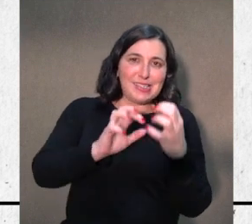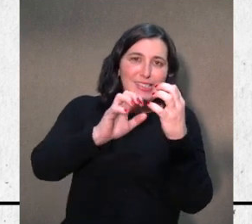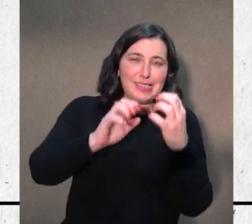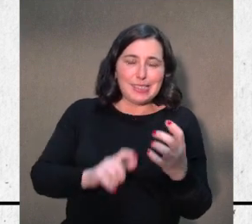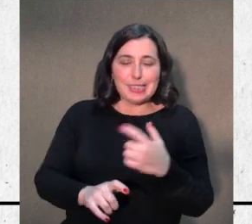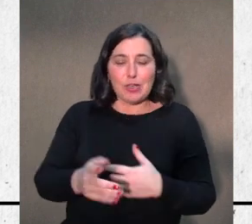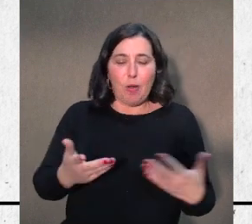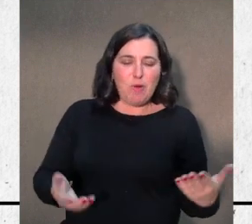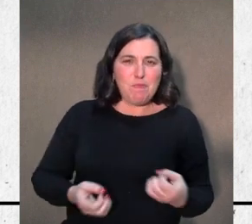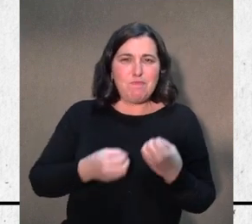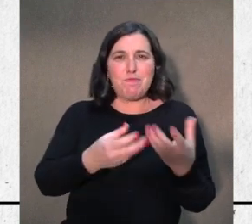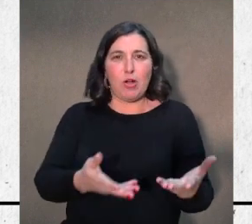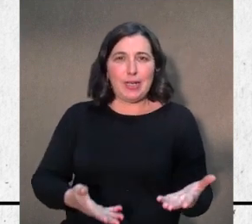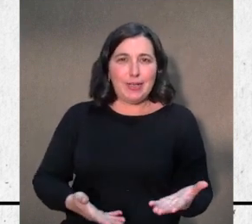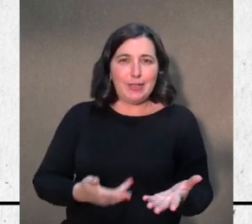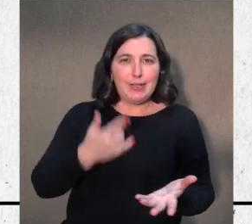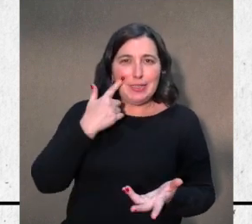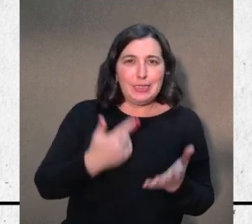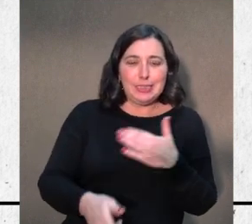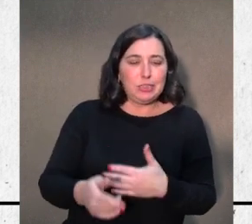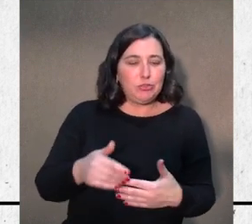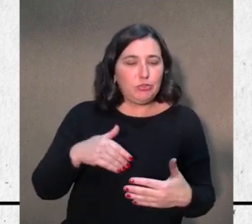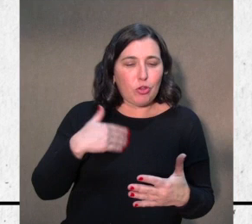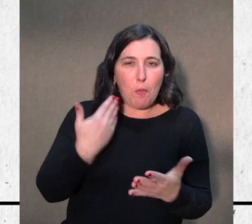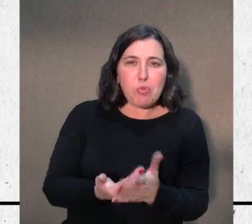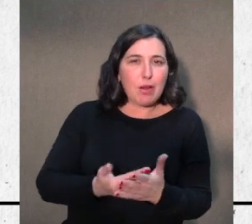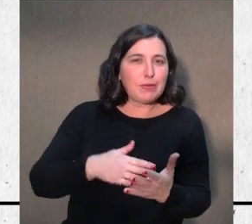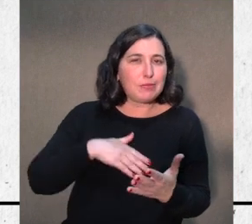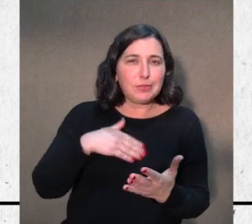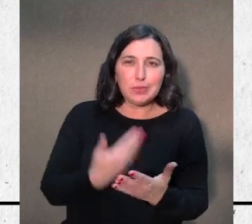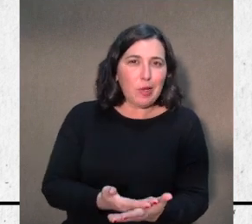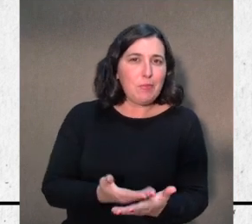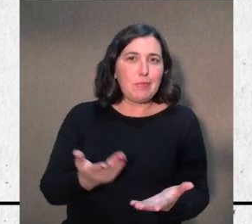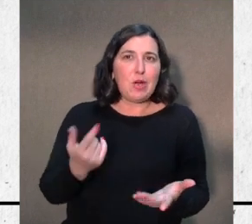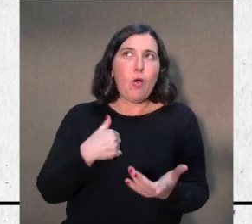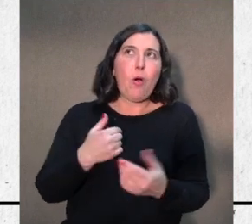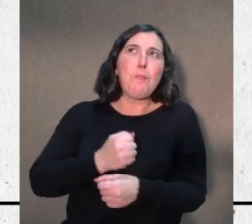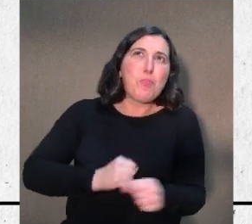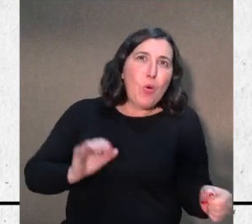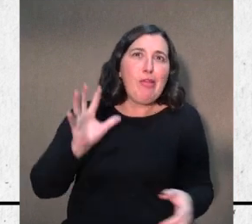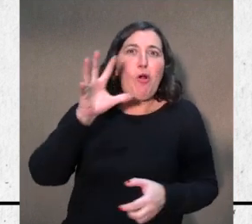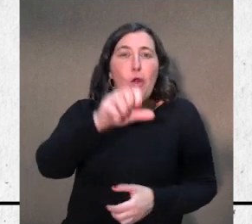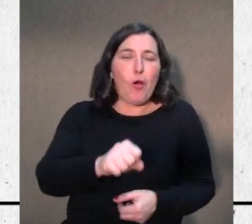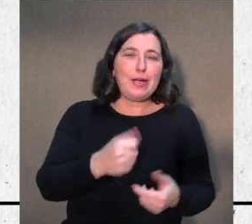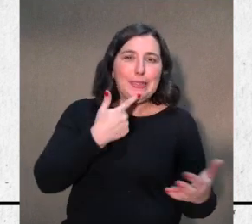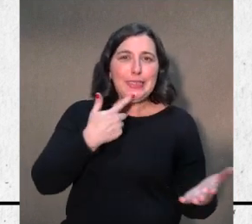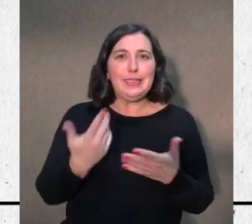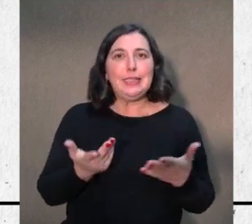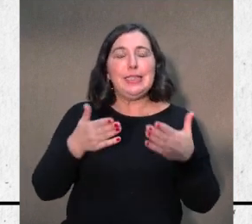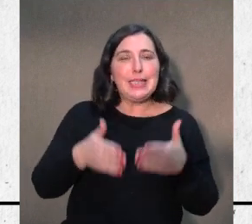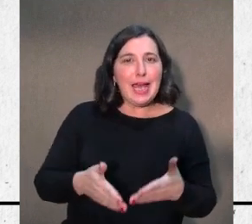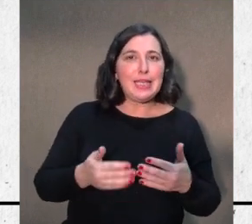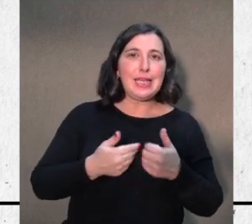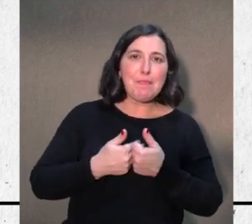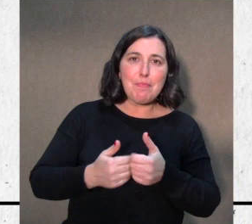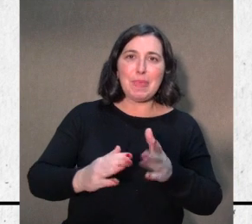puedo lograr, o lo podré lograr. Y bueno, eso empezó a llevar, se empezó a construir, lo empecé a construir, ¿no? Porque creo que uno lo tiene que ir